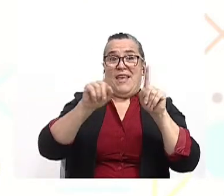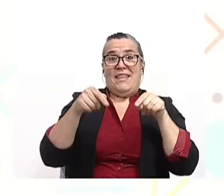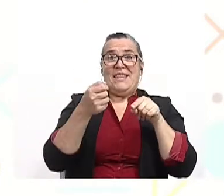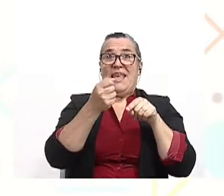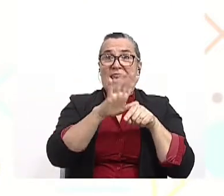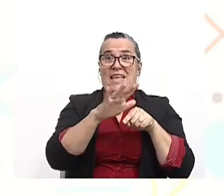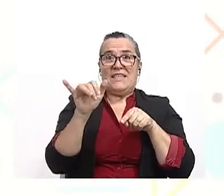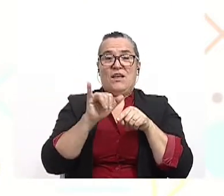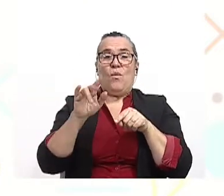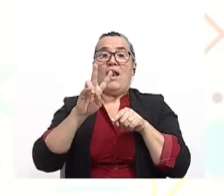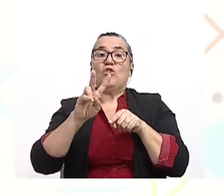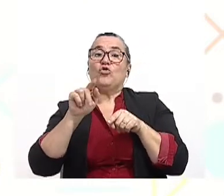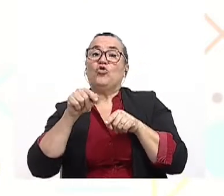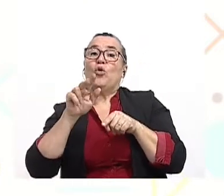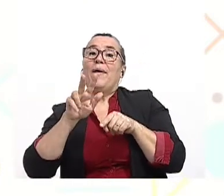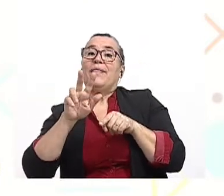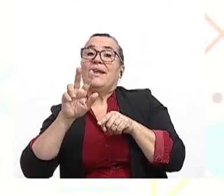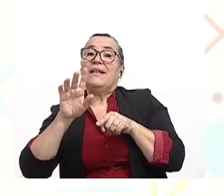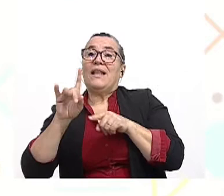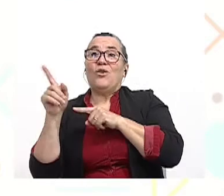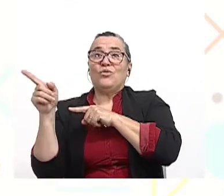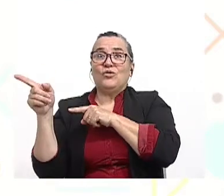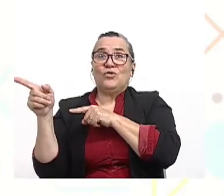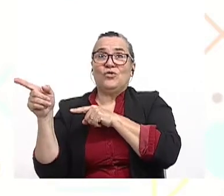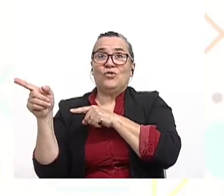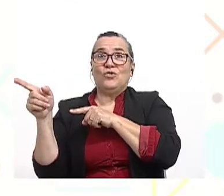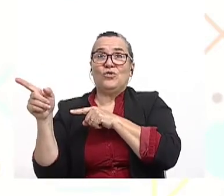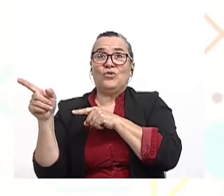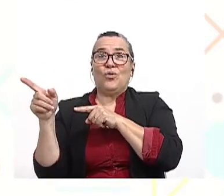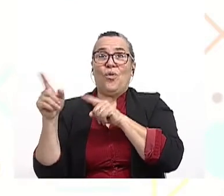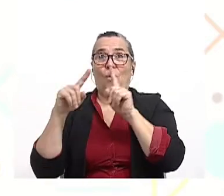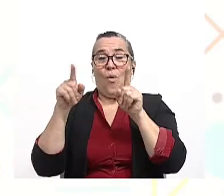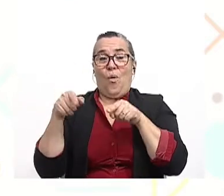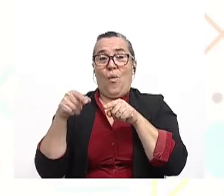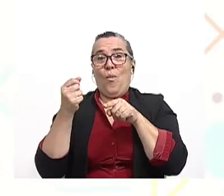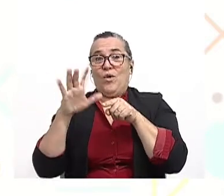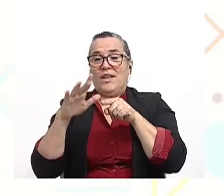a 2,38 por 15 más